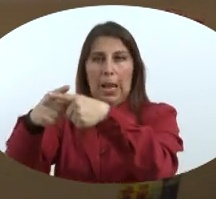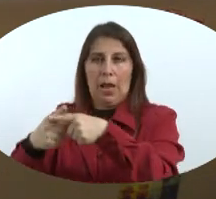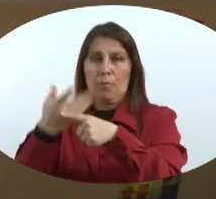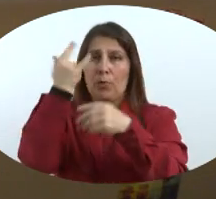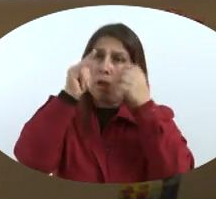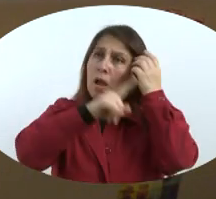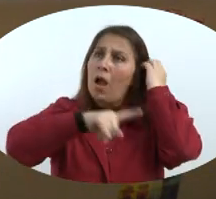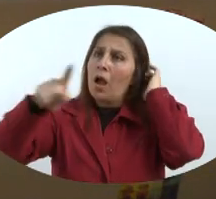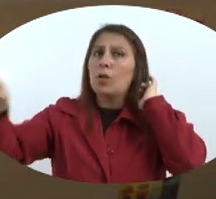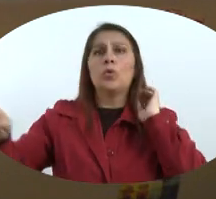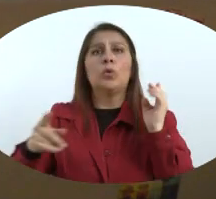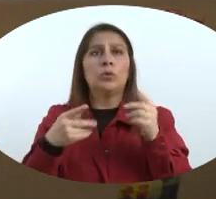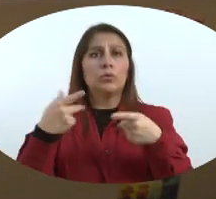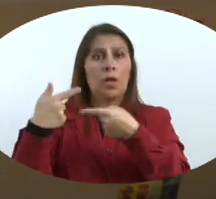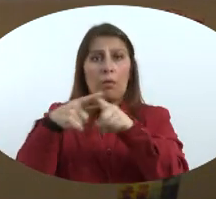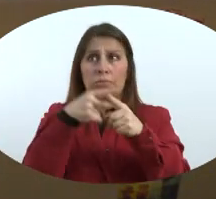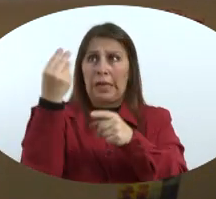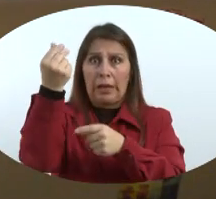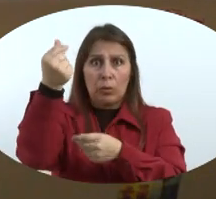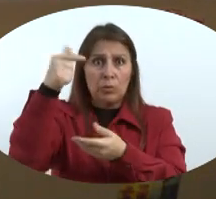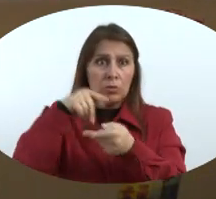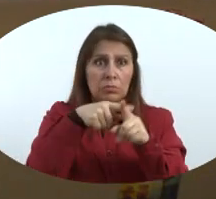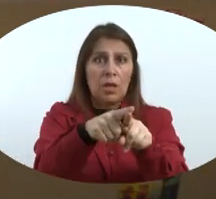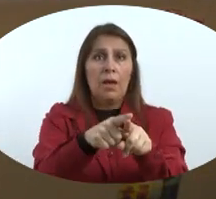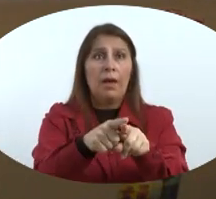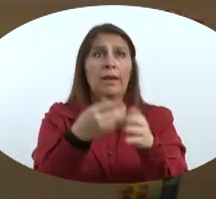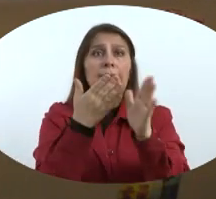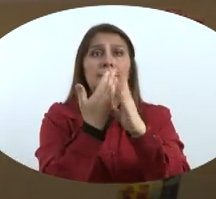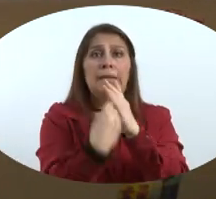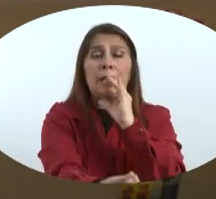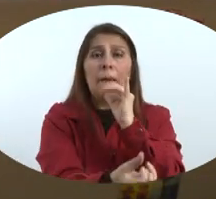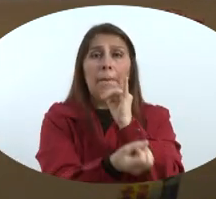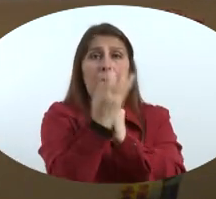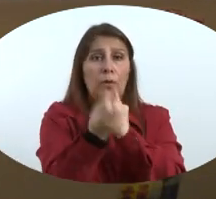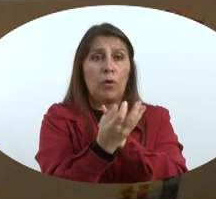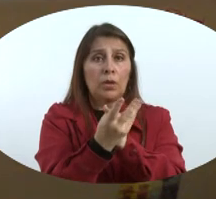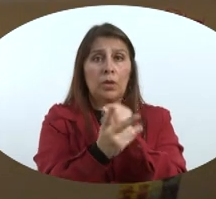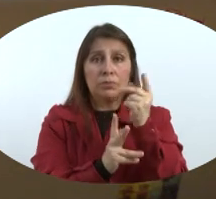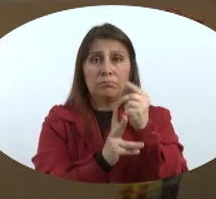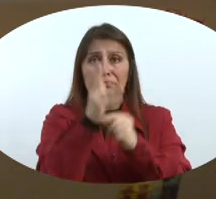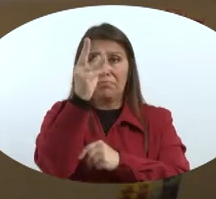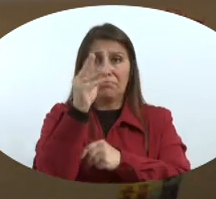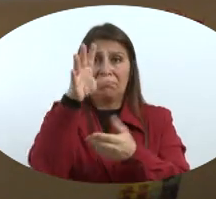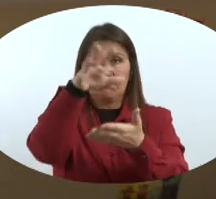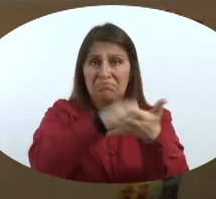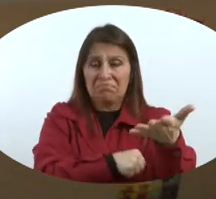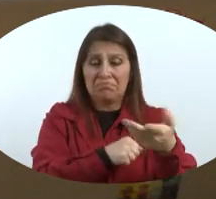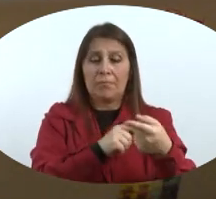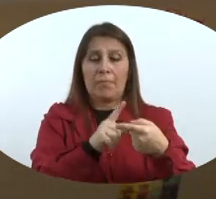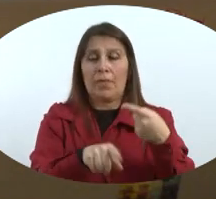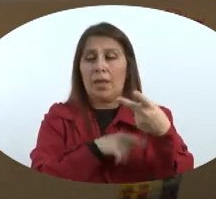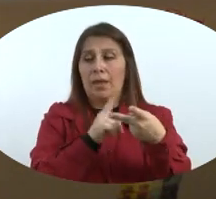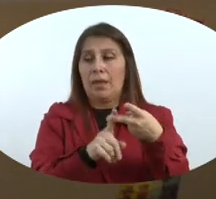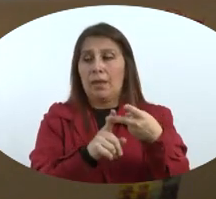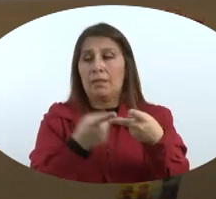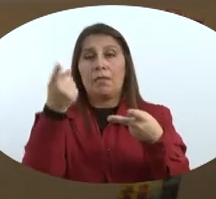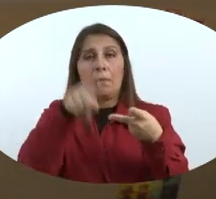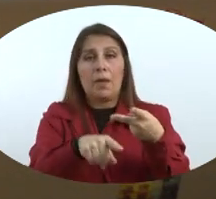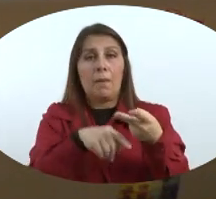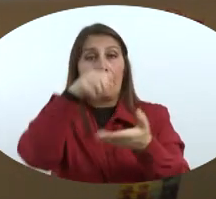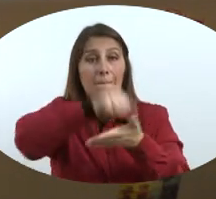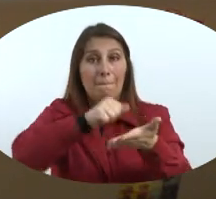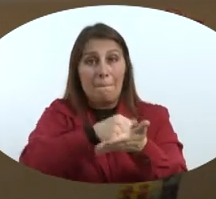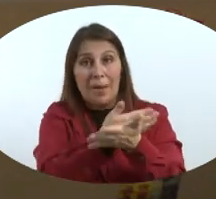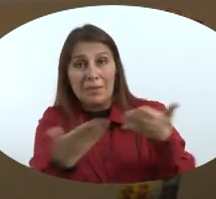recortes de recursos en el tema de las de las salidas pedagógicas el tema de la